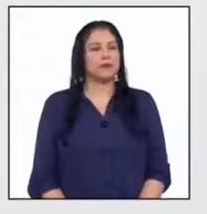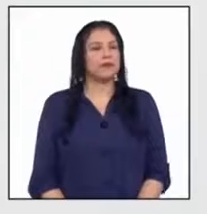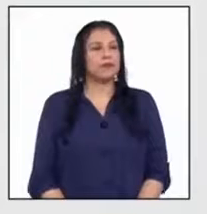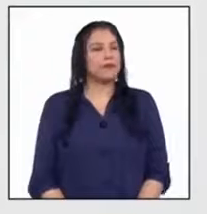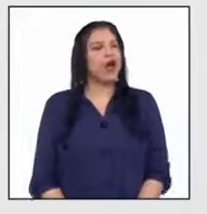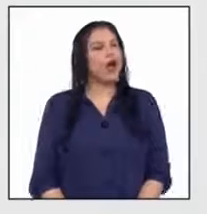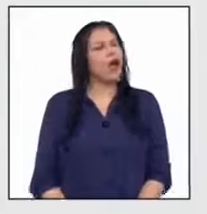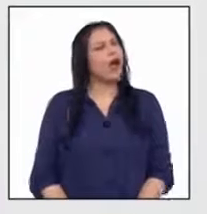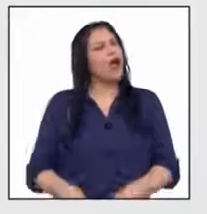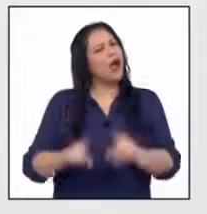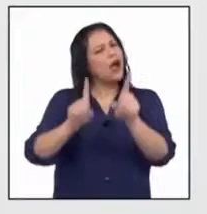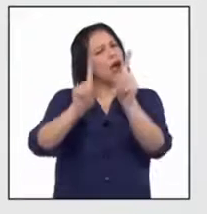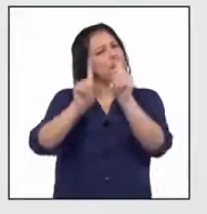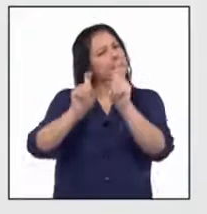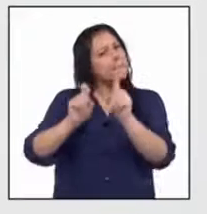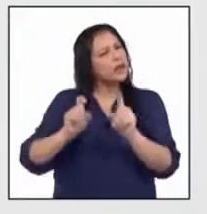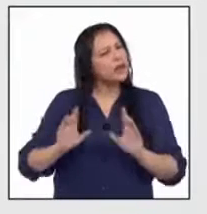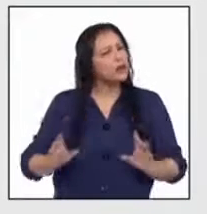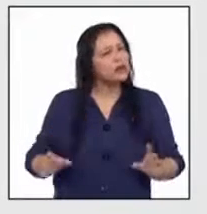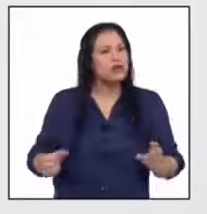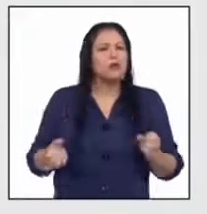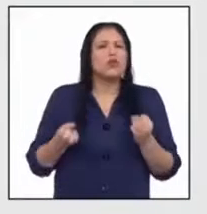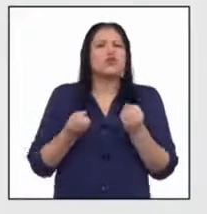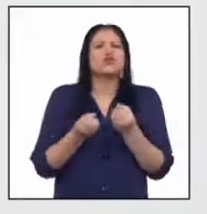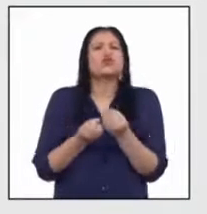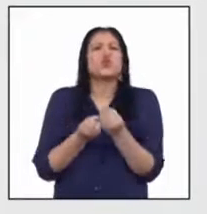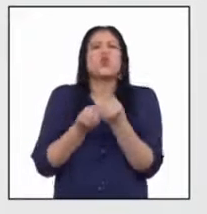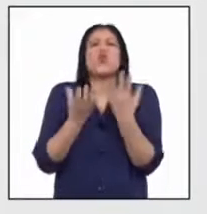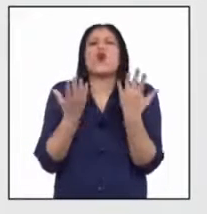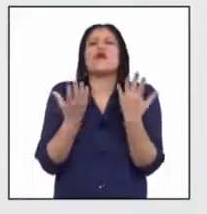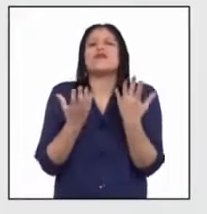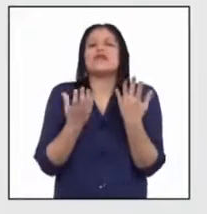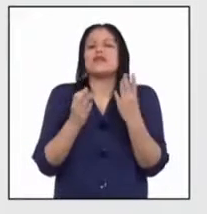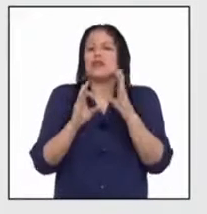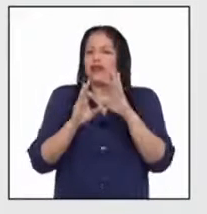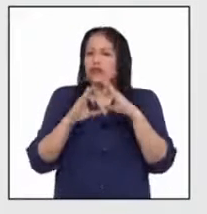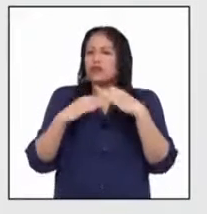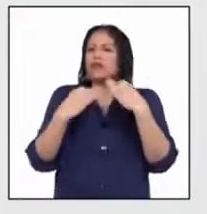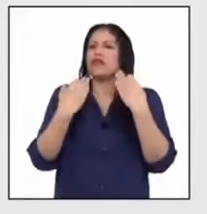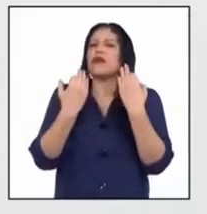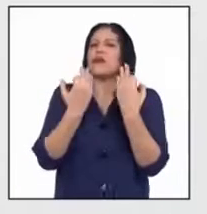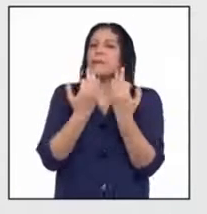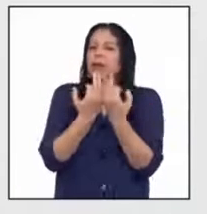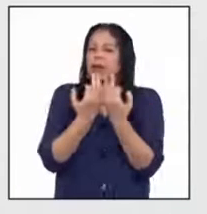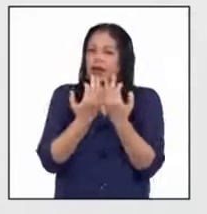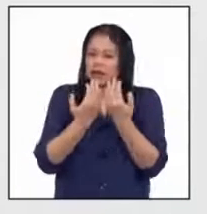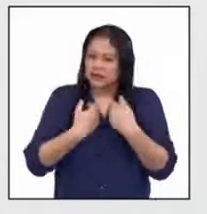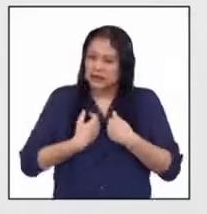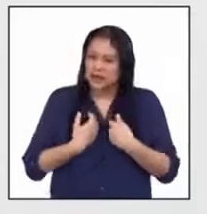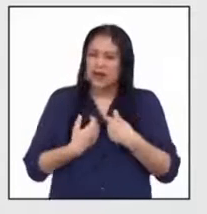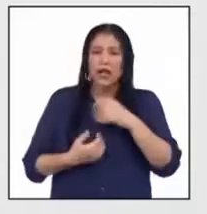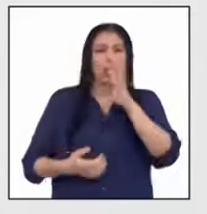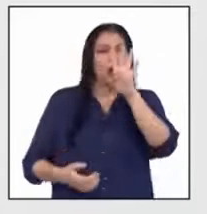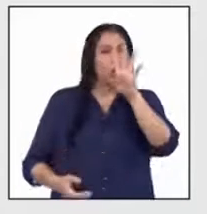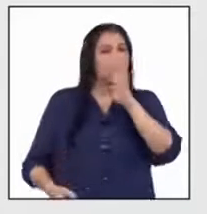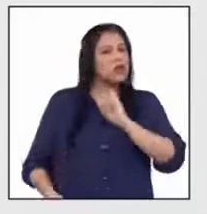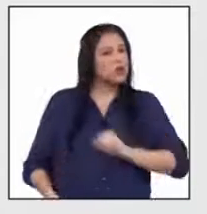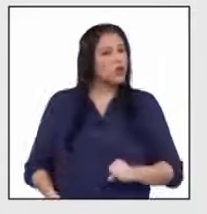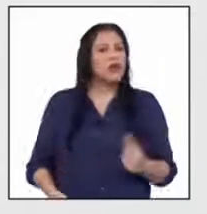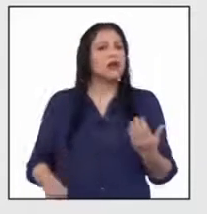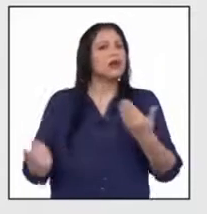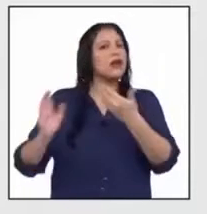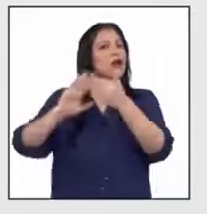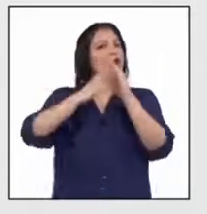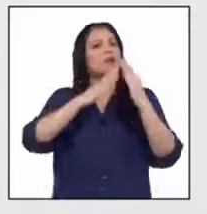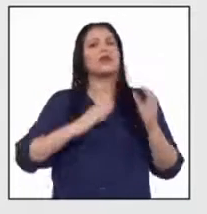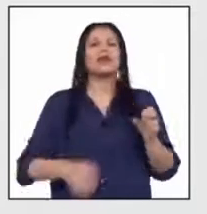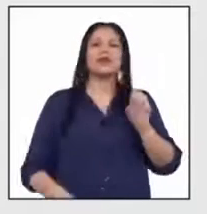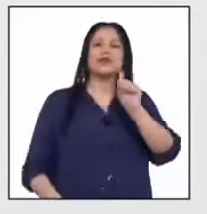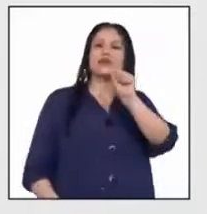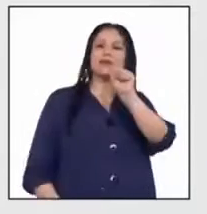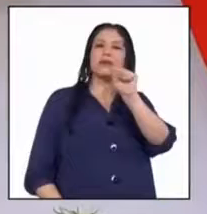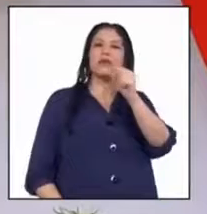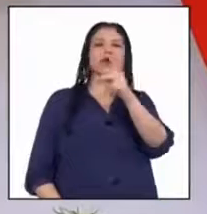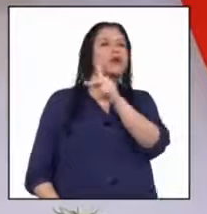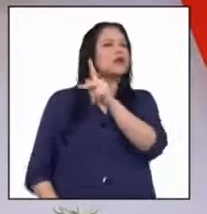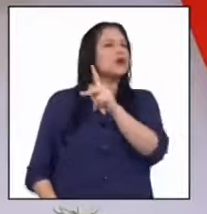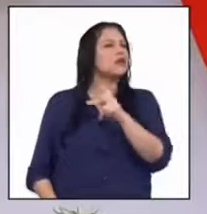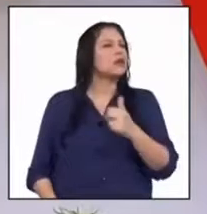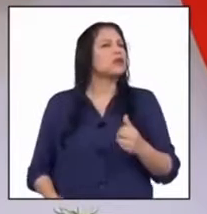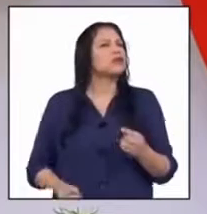Y si preguntamos, ¿cuántas familias tienen a lo más 4 hijos en la comunidad Shipibo Conibo?